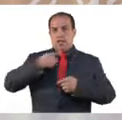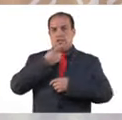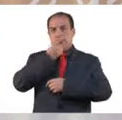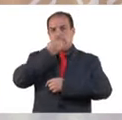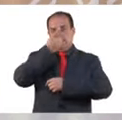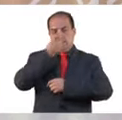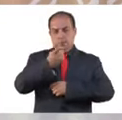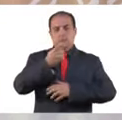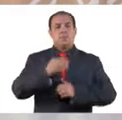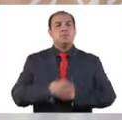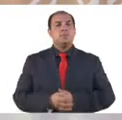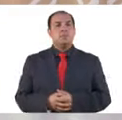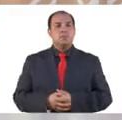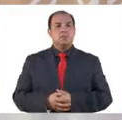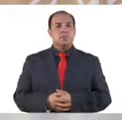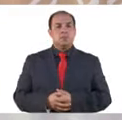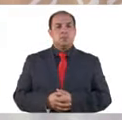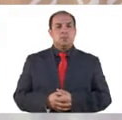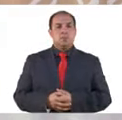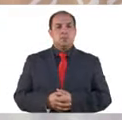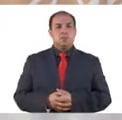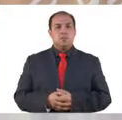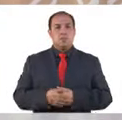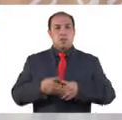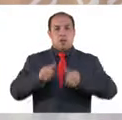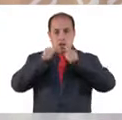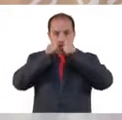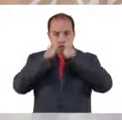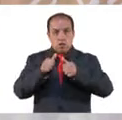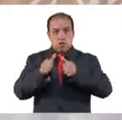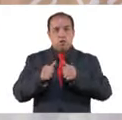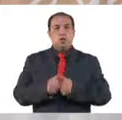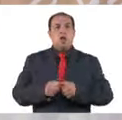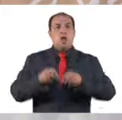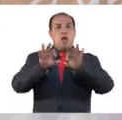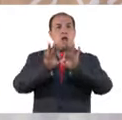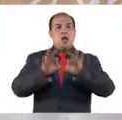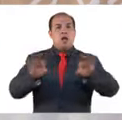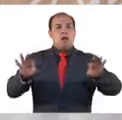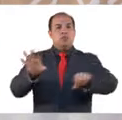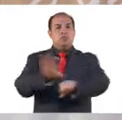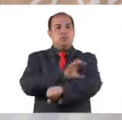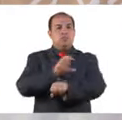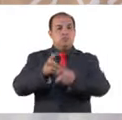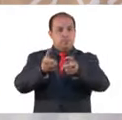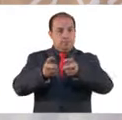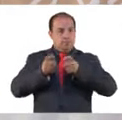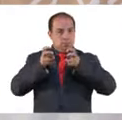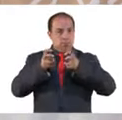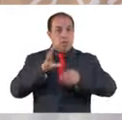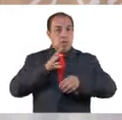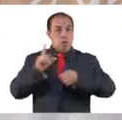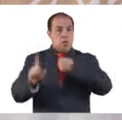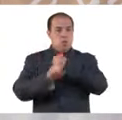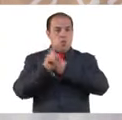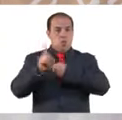el otro día, con el robo de cable, que resultó ser un problema mucho más